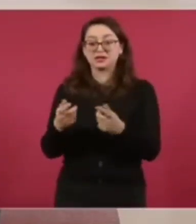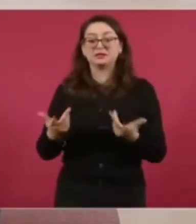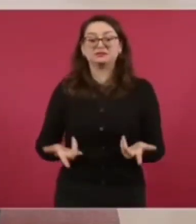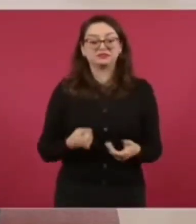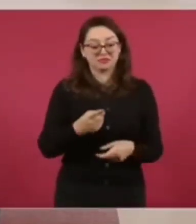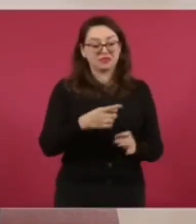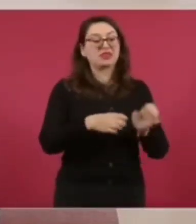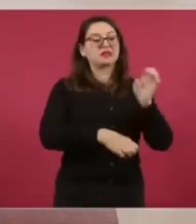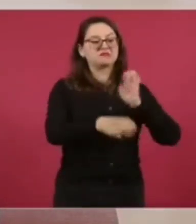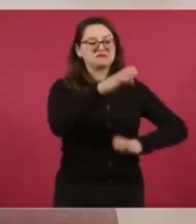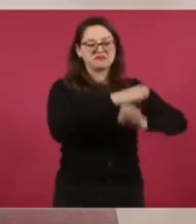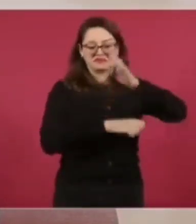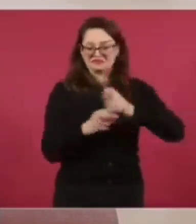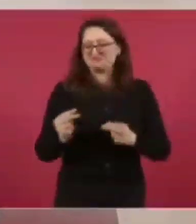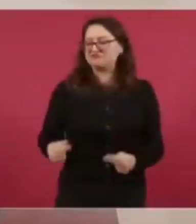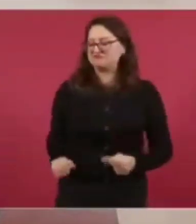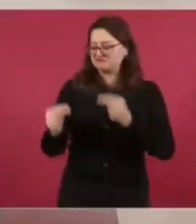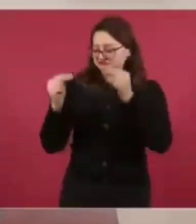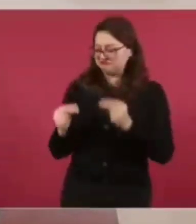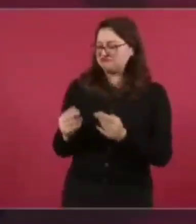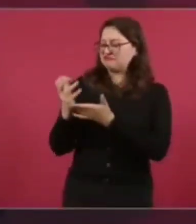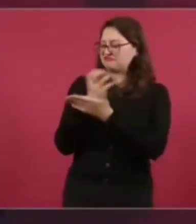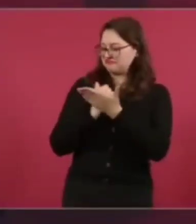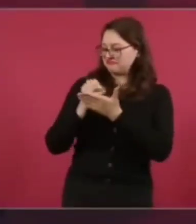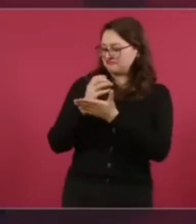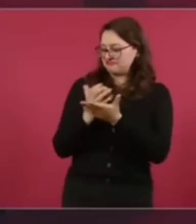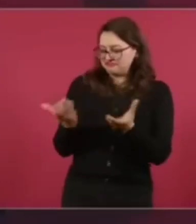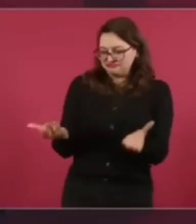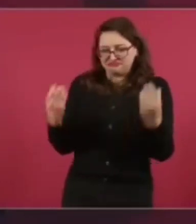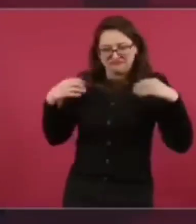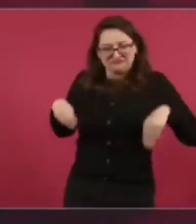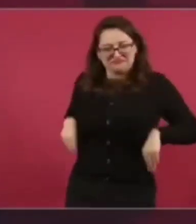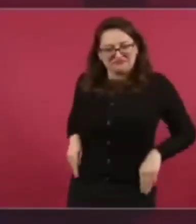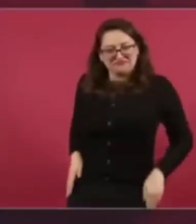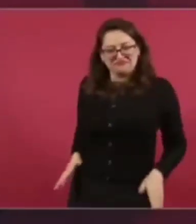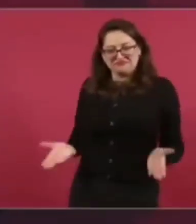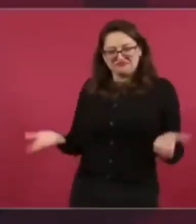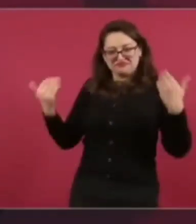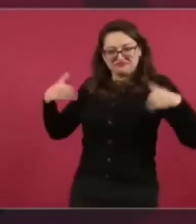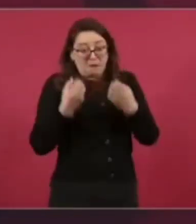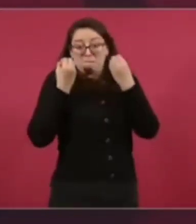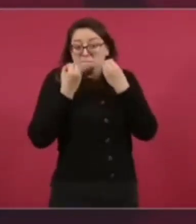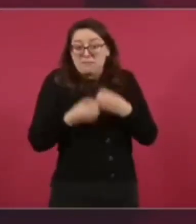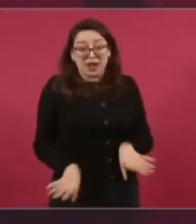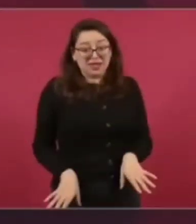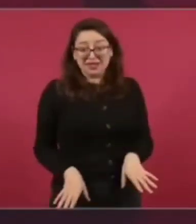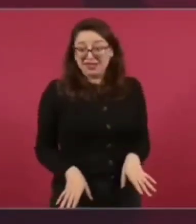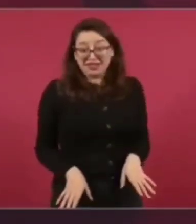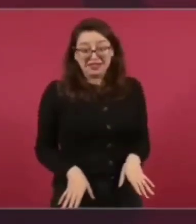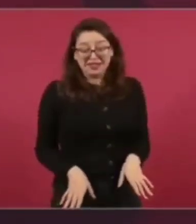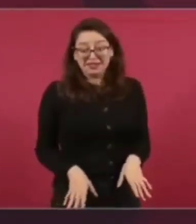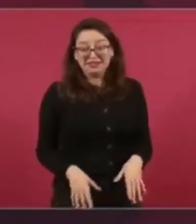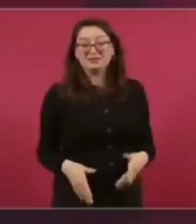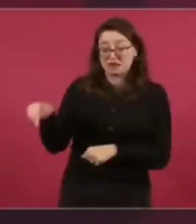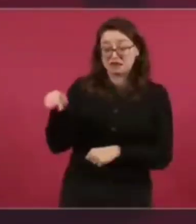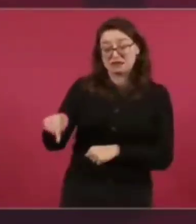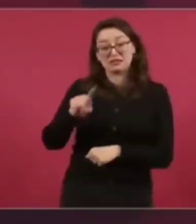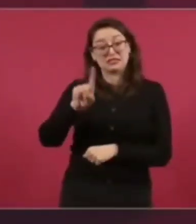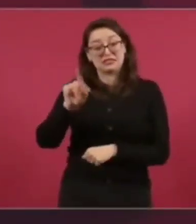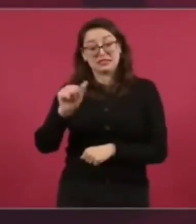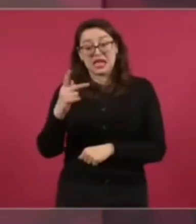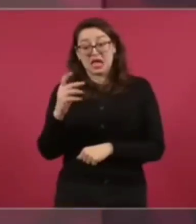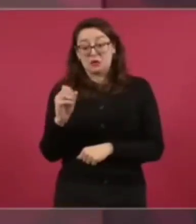las empresas y malos negocios para la hacienda pública. Entonces esa presa